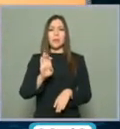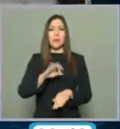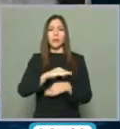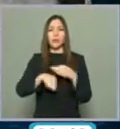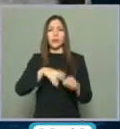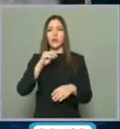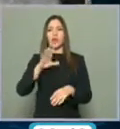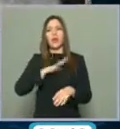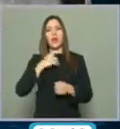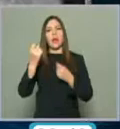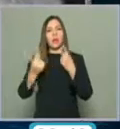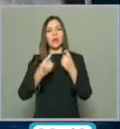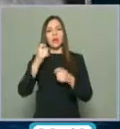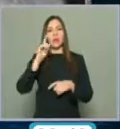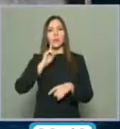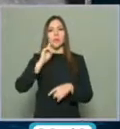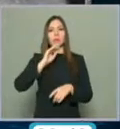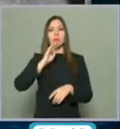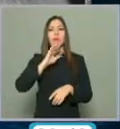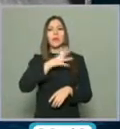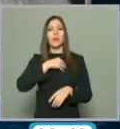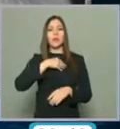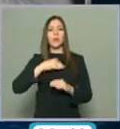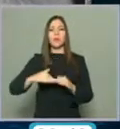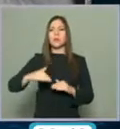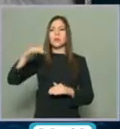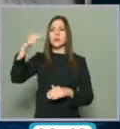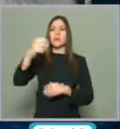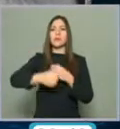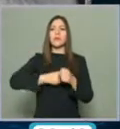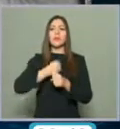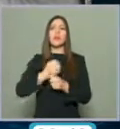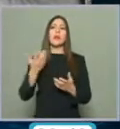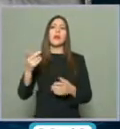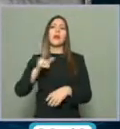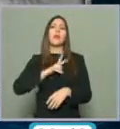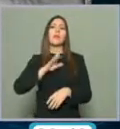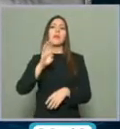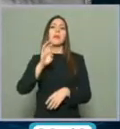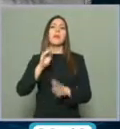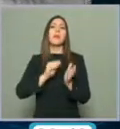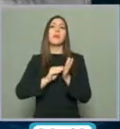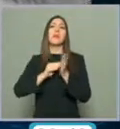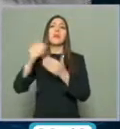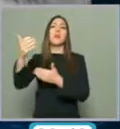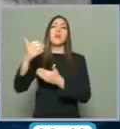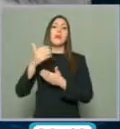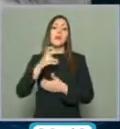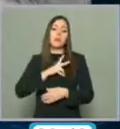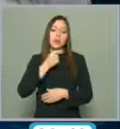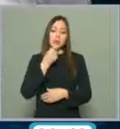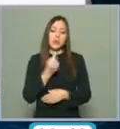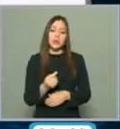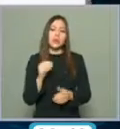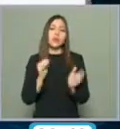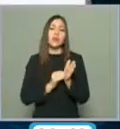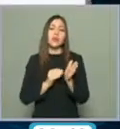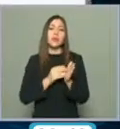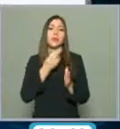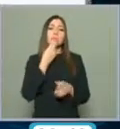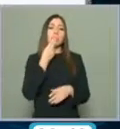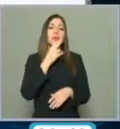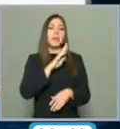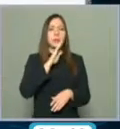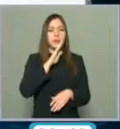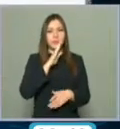pero a muchas mujeres sucede que el hijo tiene 15 años con bigotes y dice, ay, mi bebé, ¿no? Exacto, sí, es mi chiquito. La mamitis que se